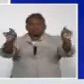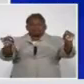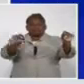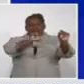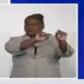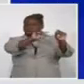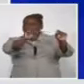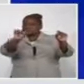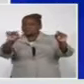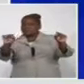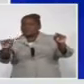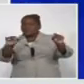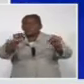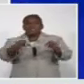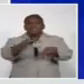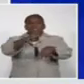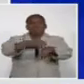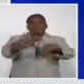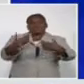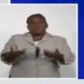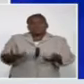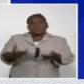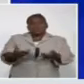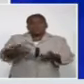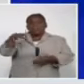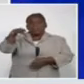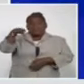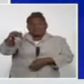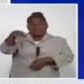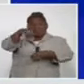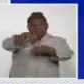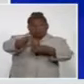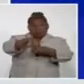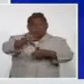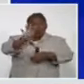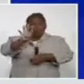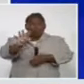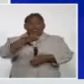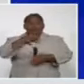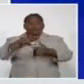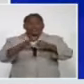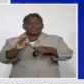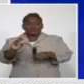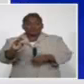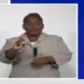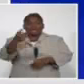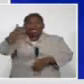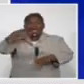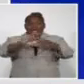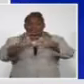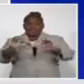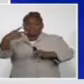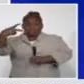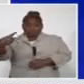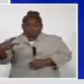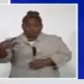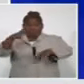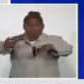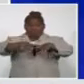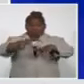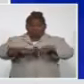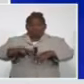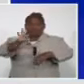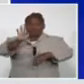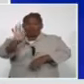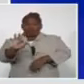la provincia de Pinar del Río con 4 eventos. Le sigue Artemisa con 2, La Habana con 8, Mayabeque